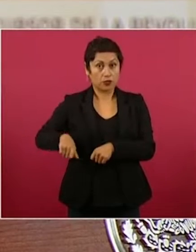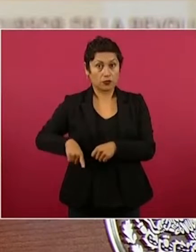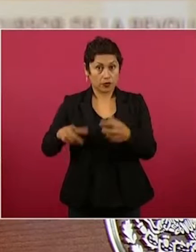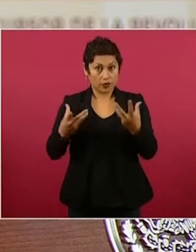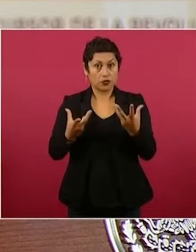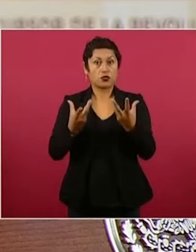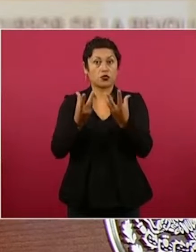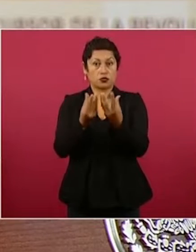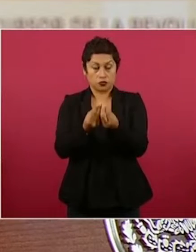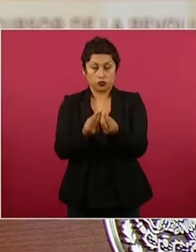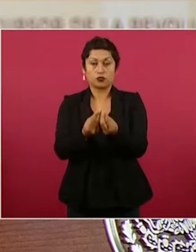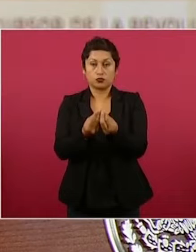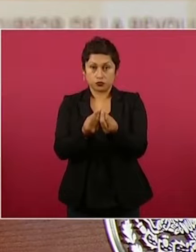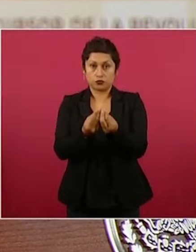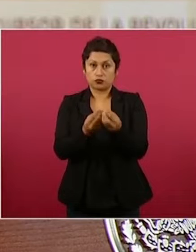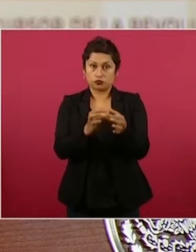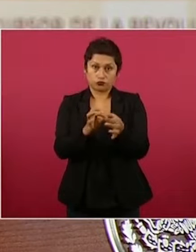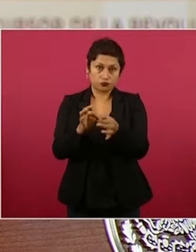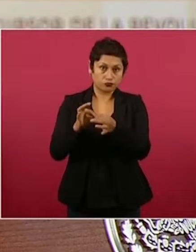Ya